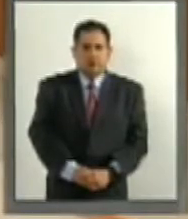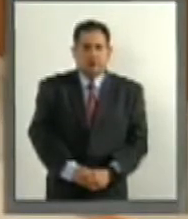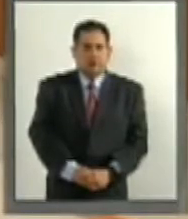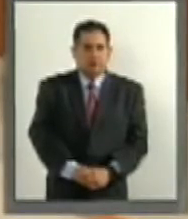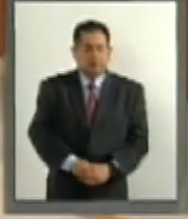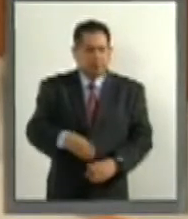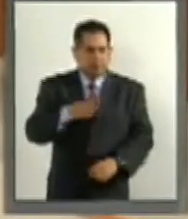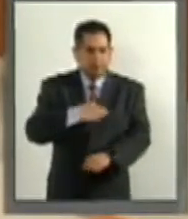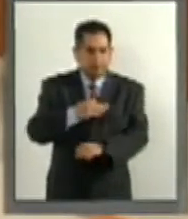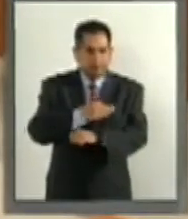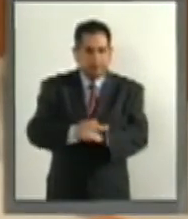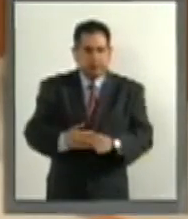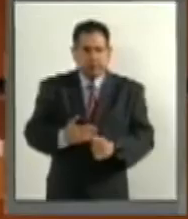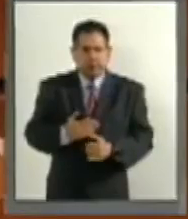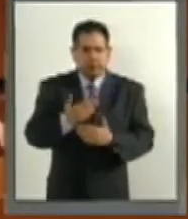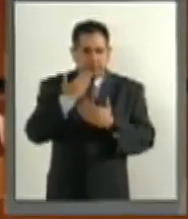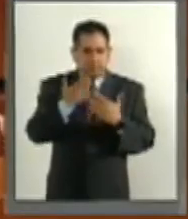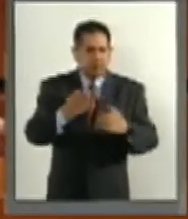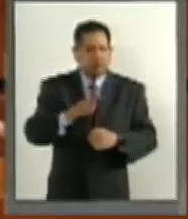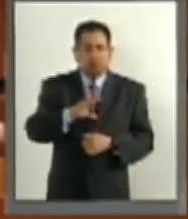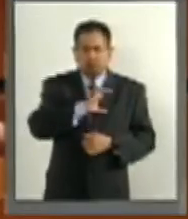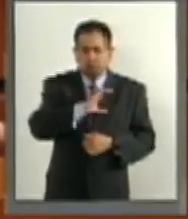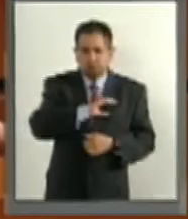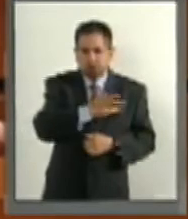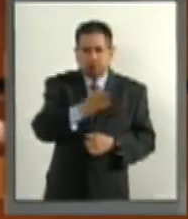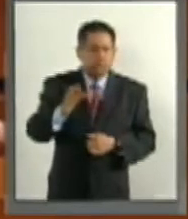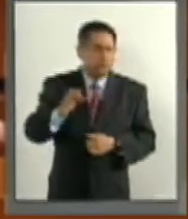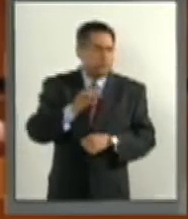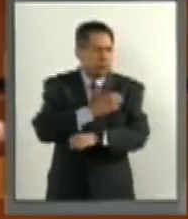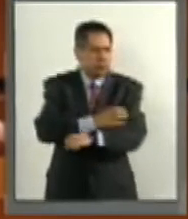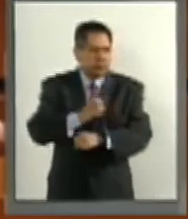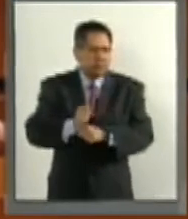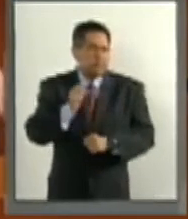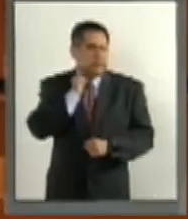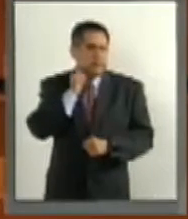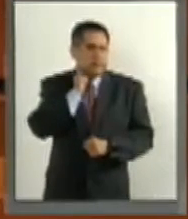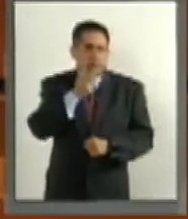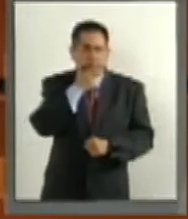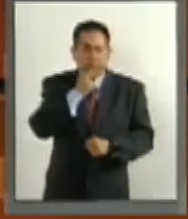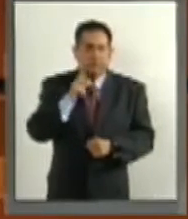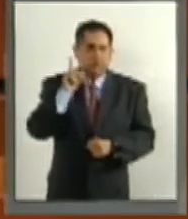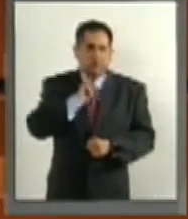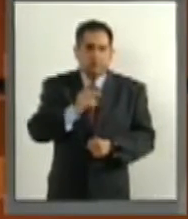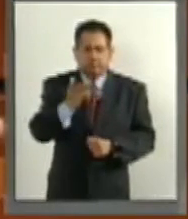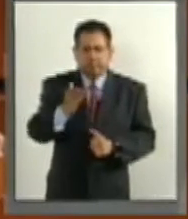Muy buenas tardes, queridas compañeras y compañeros legisladores.